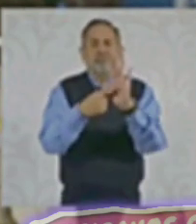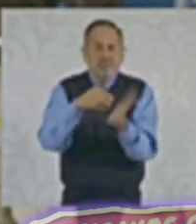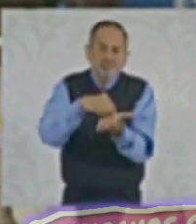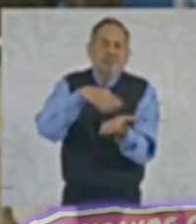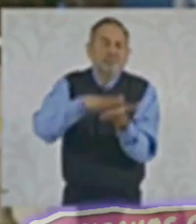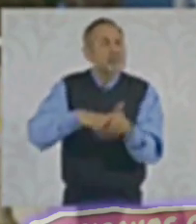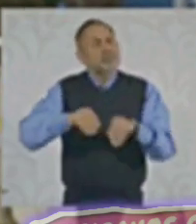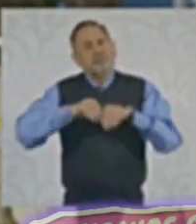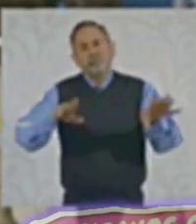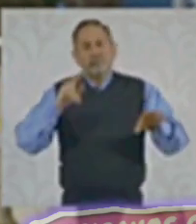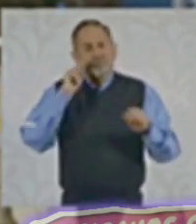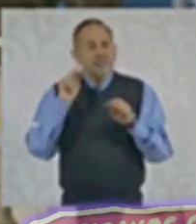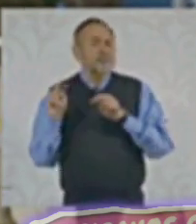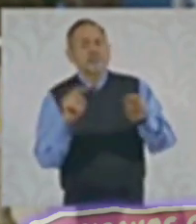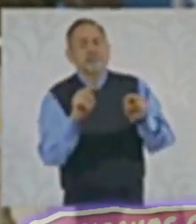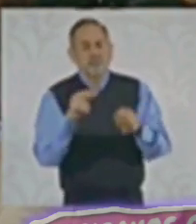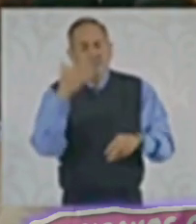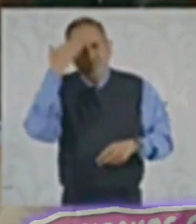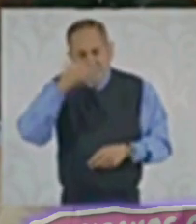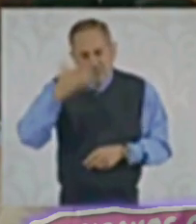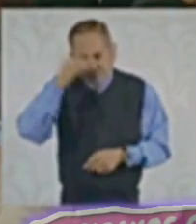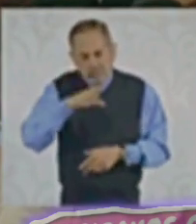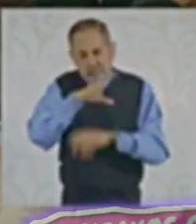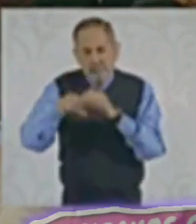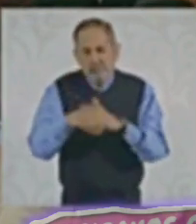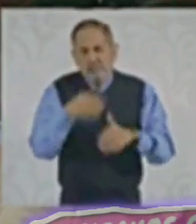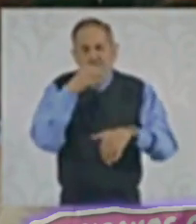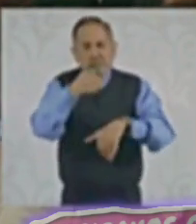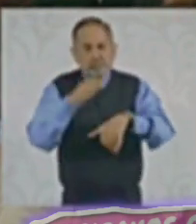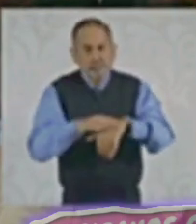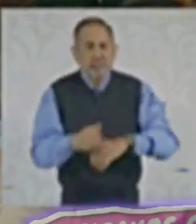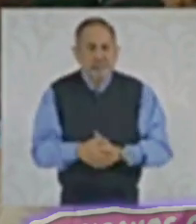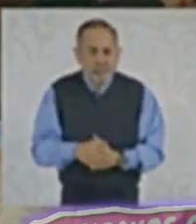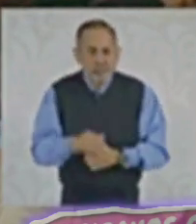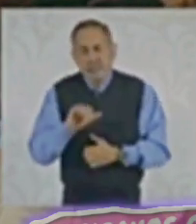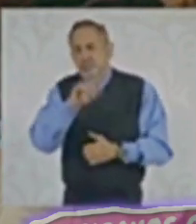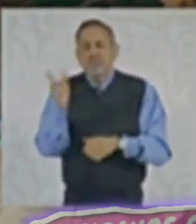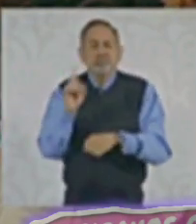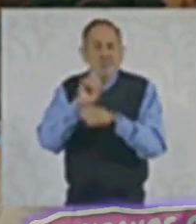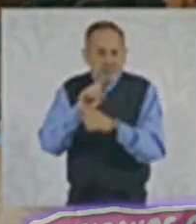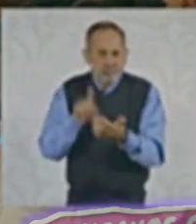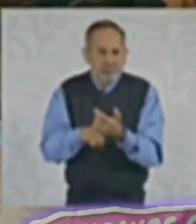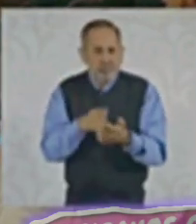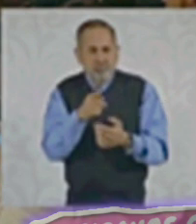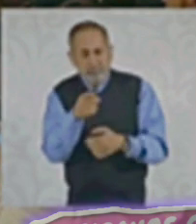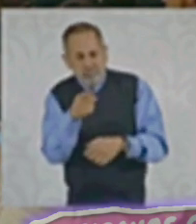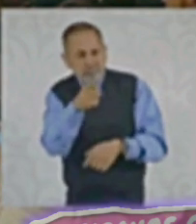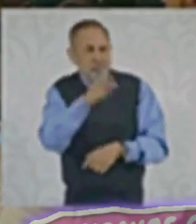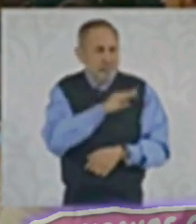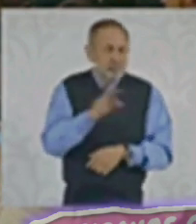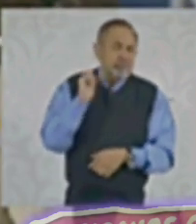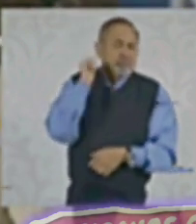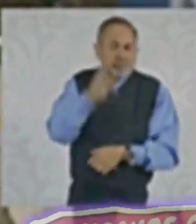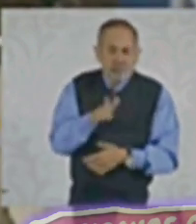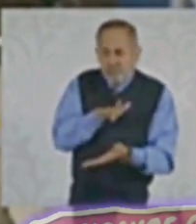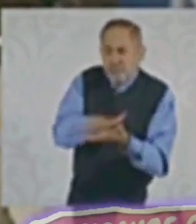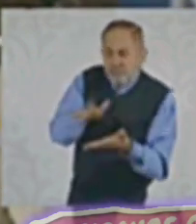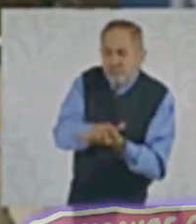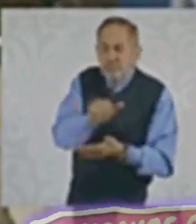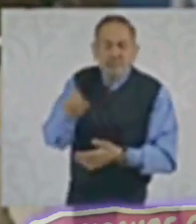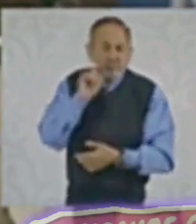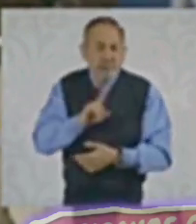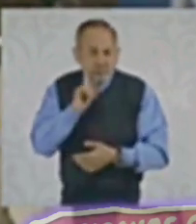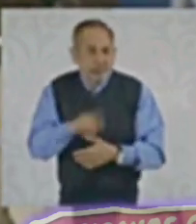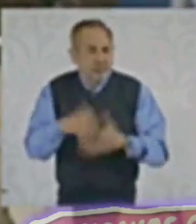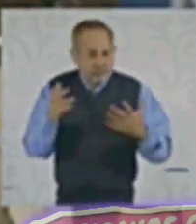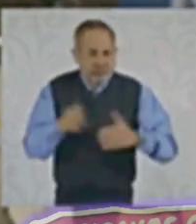puesto, Presidenta, para que pues lo tenga presente y en la oportunidad y en sus facultades que usted tiene, pues puedan apoyar a estas mujeres.